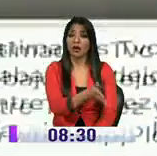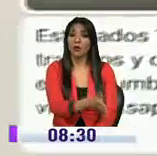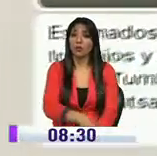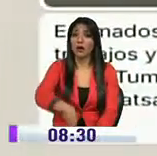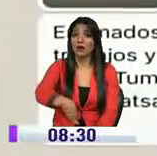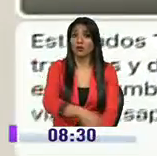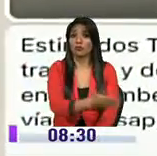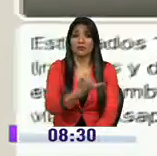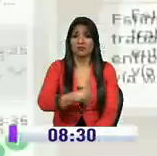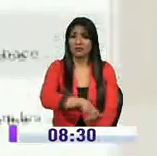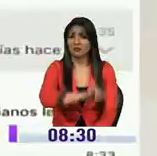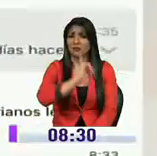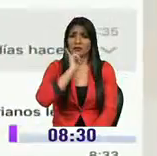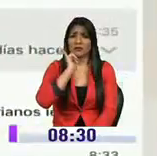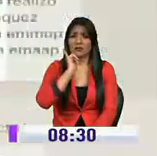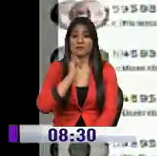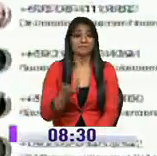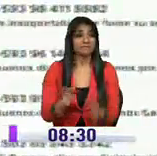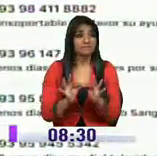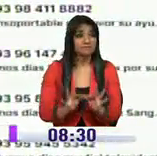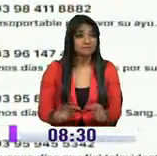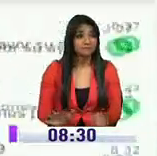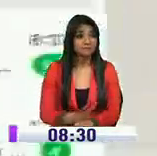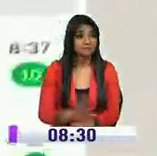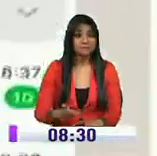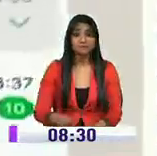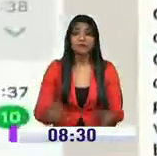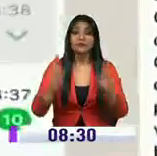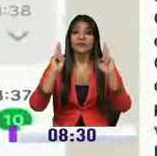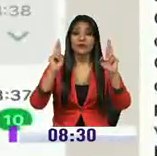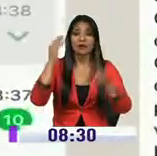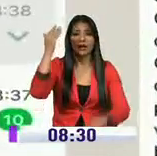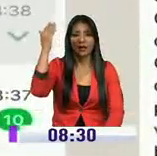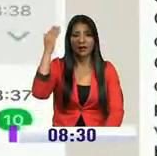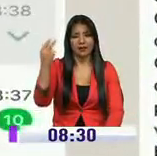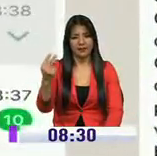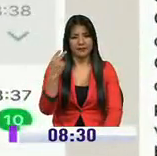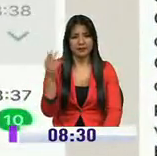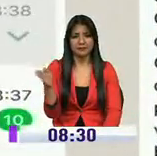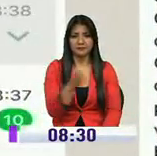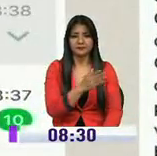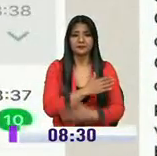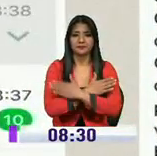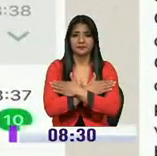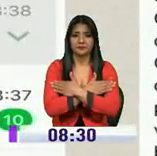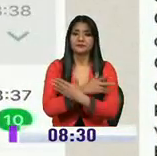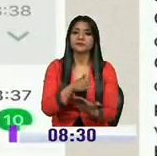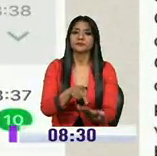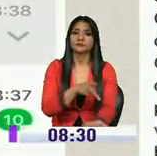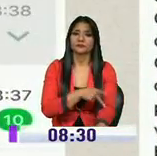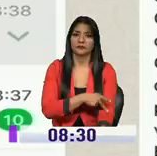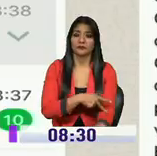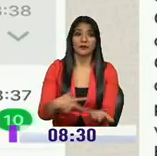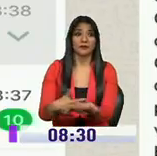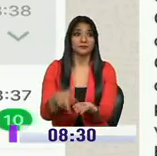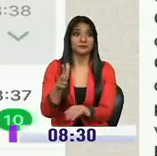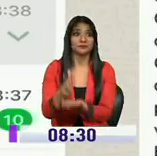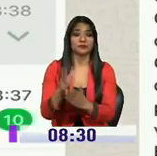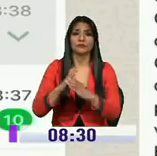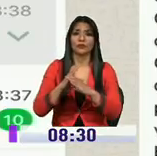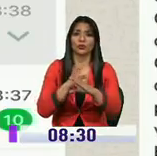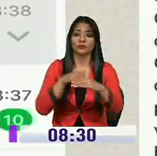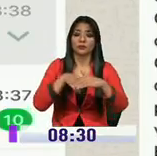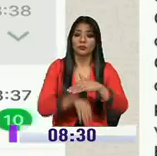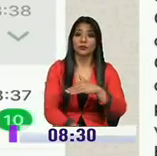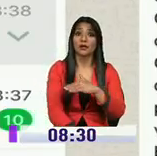queda. Eternas memorias del cable de Jorge Yunda, ojalá nos esté viendo. Buenos días, felicitaciones por el programa. Existe una parada de buses debajo del puente